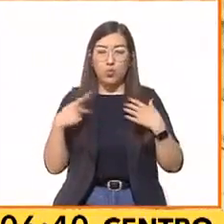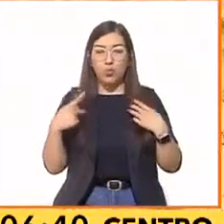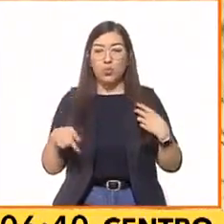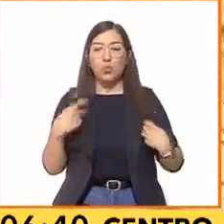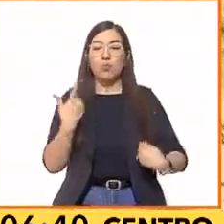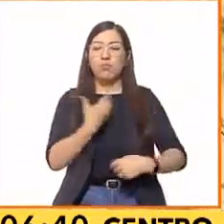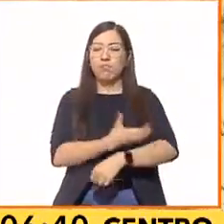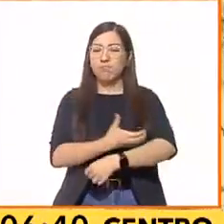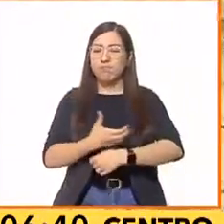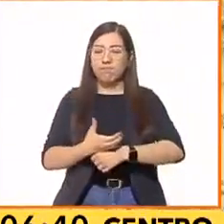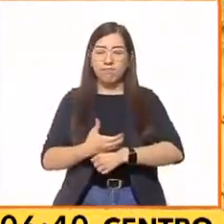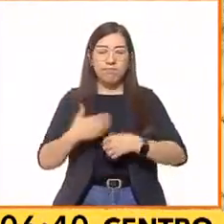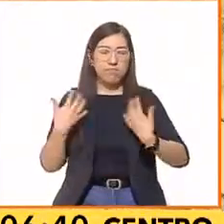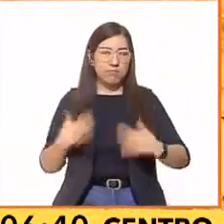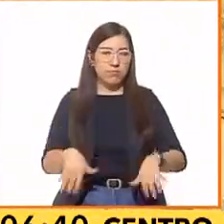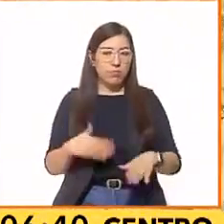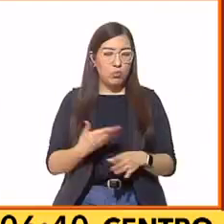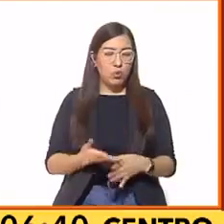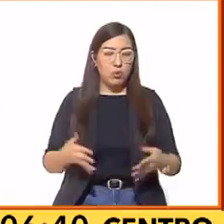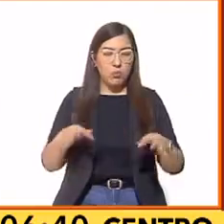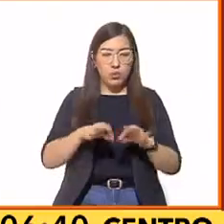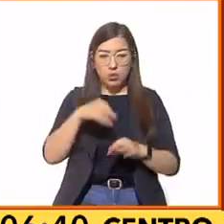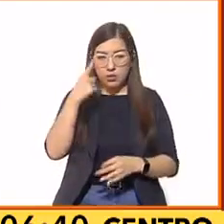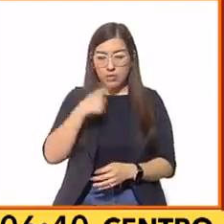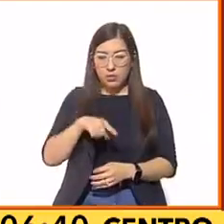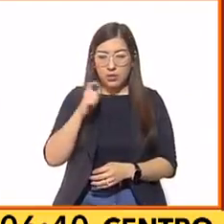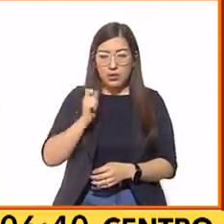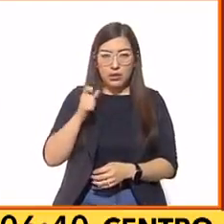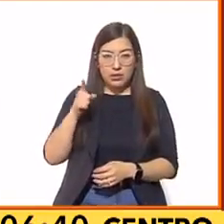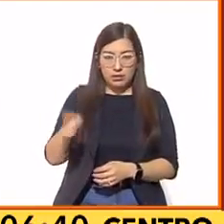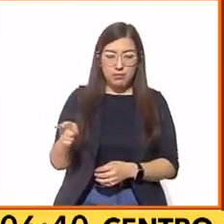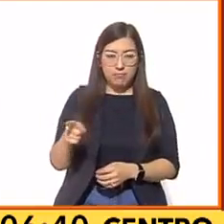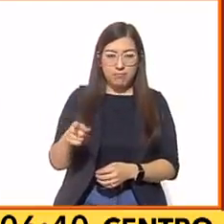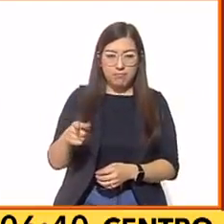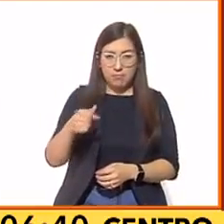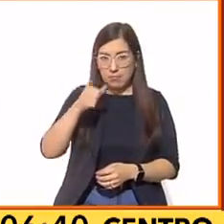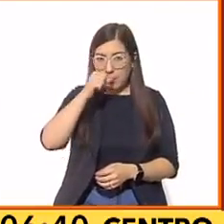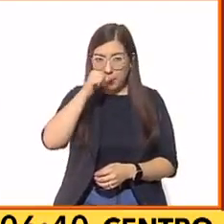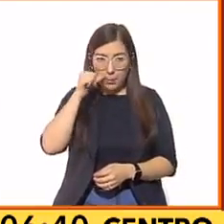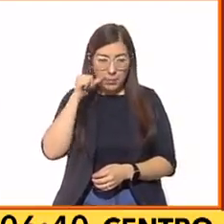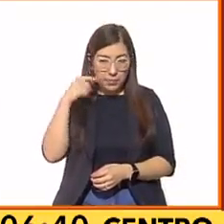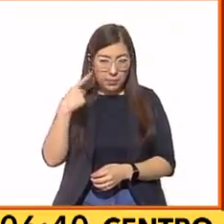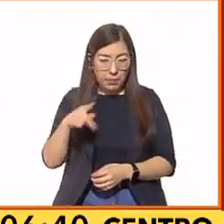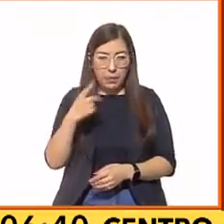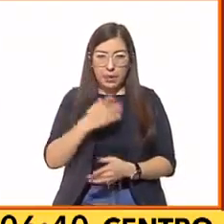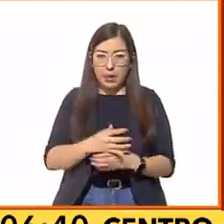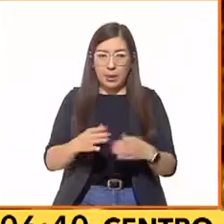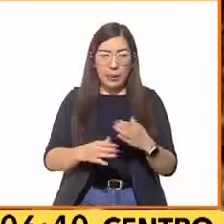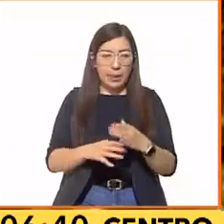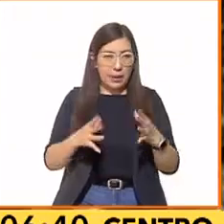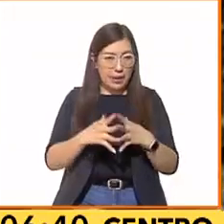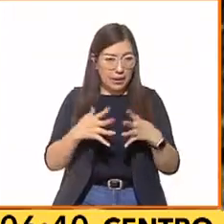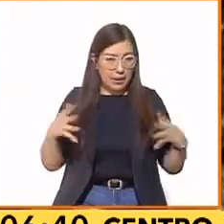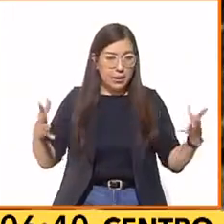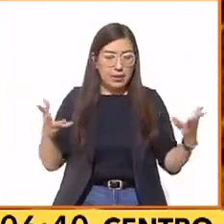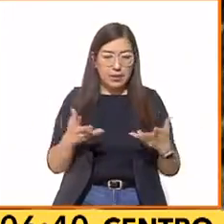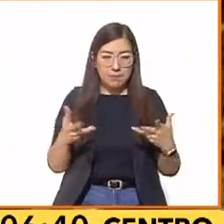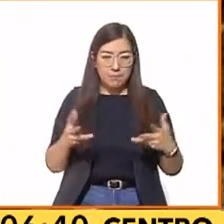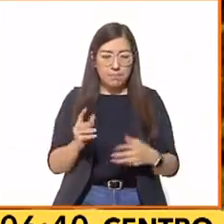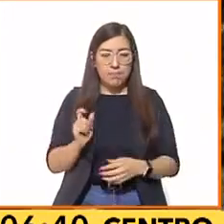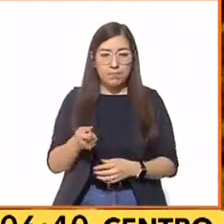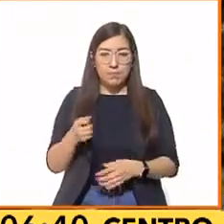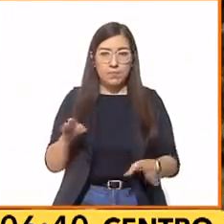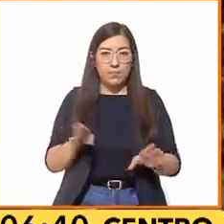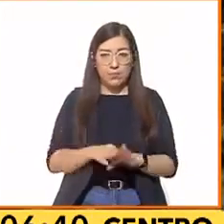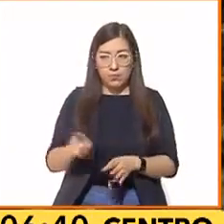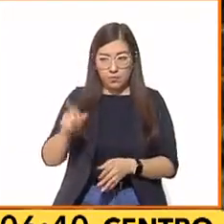fundamental para que Juárez pudiera hacer esas hazañas heroicas y prodigiosas que lo convierten en uno